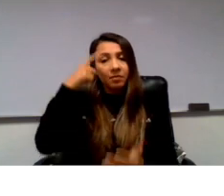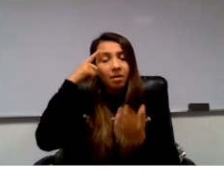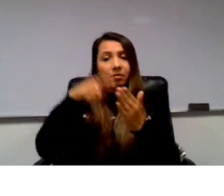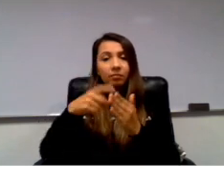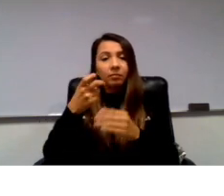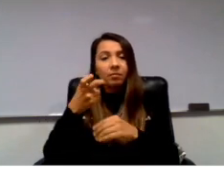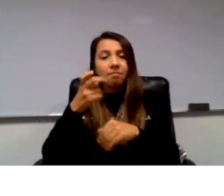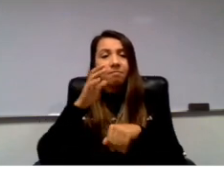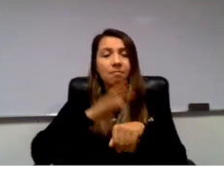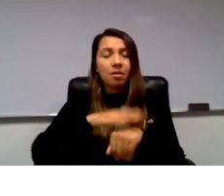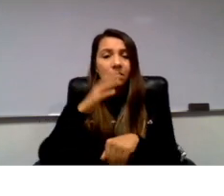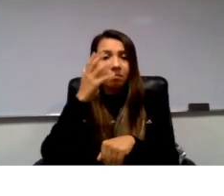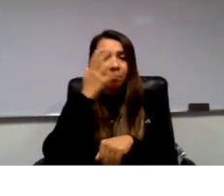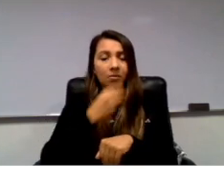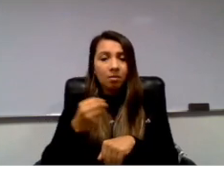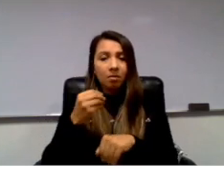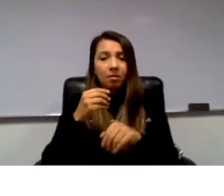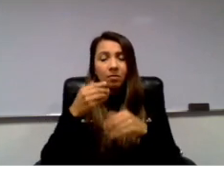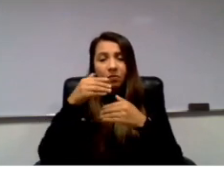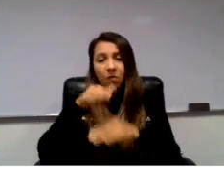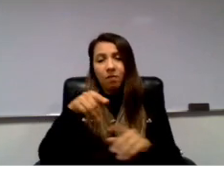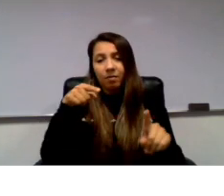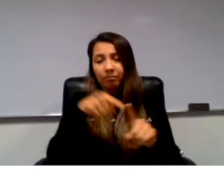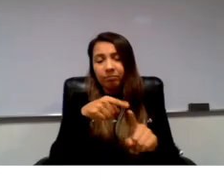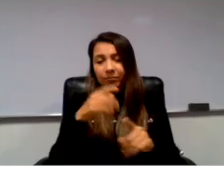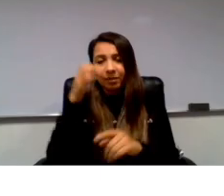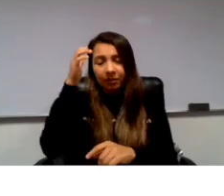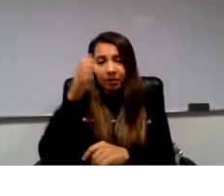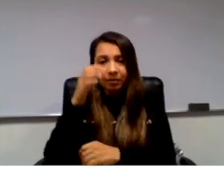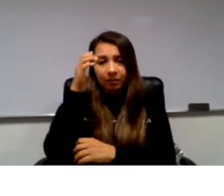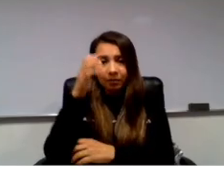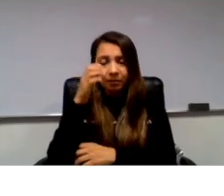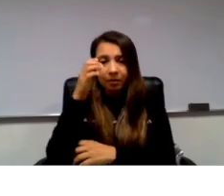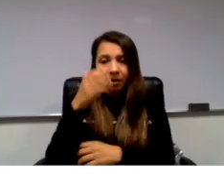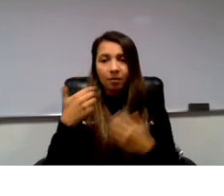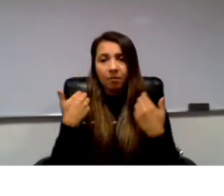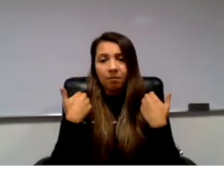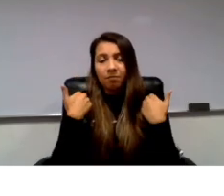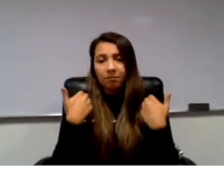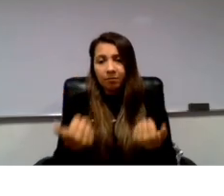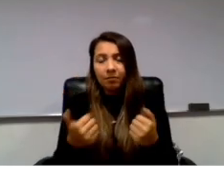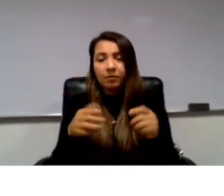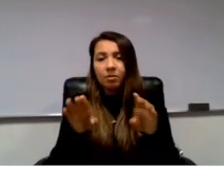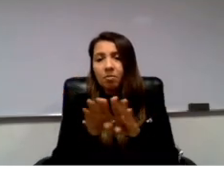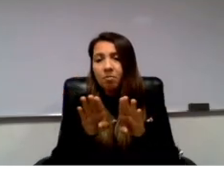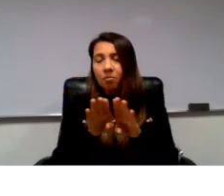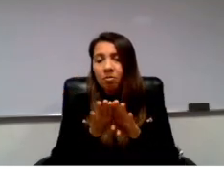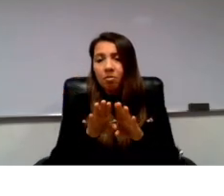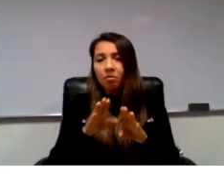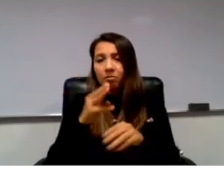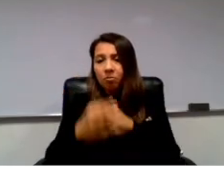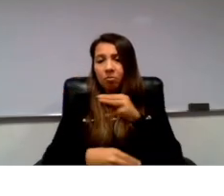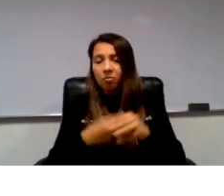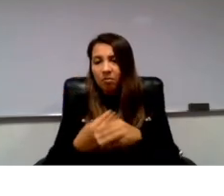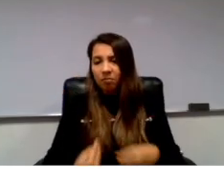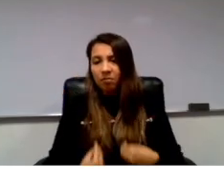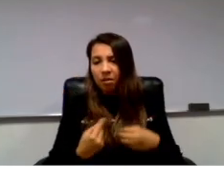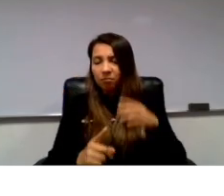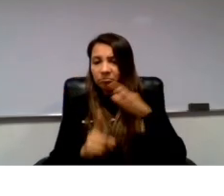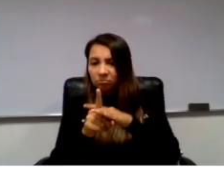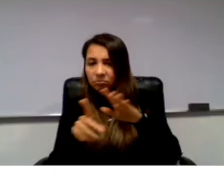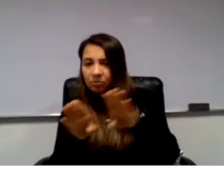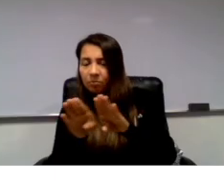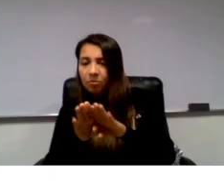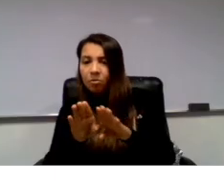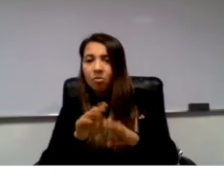más bonitas de esta área de la ciencia, ¿no? De tratar de entender cómo surgió la vida en la Tierra, si puede haber vida